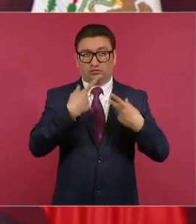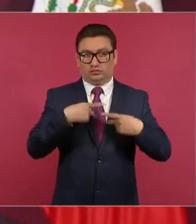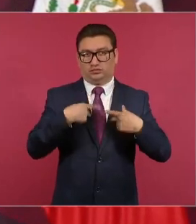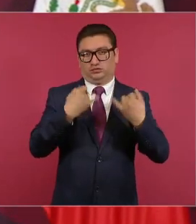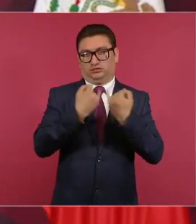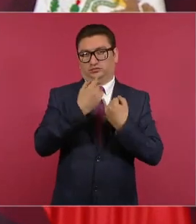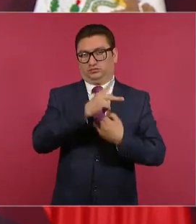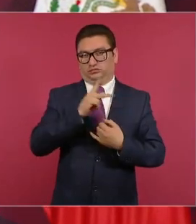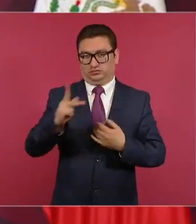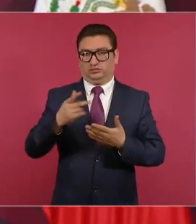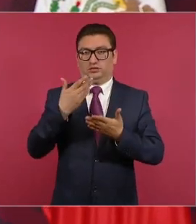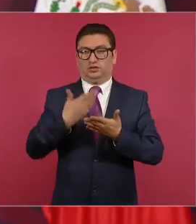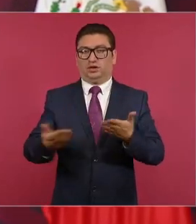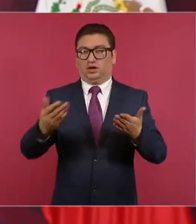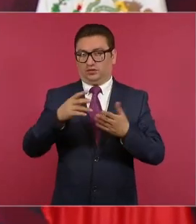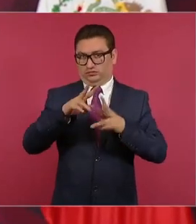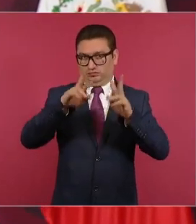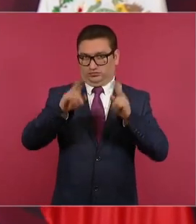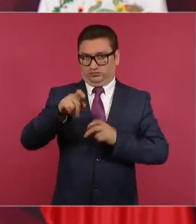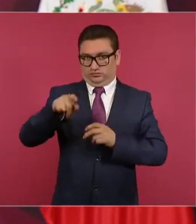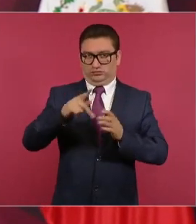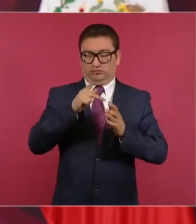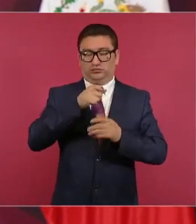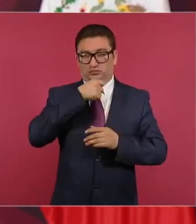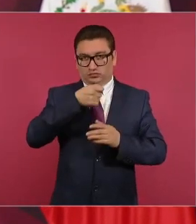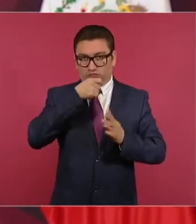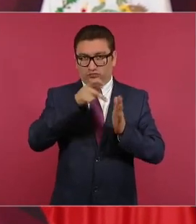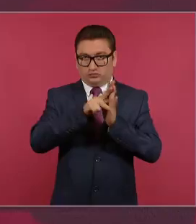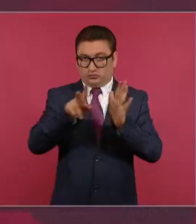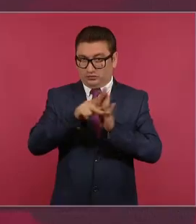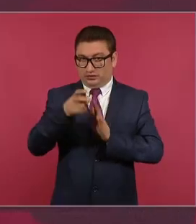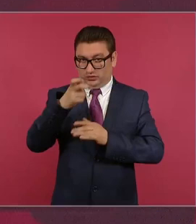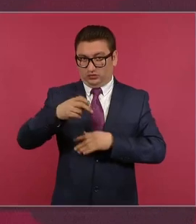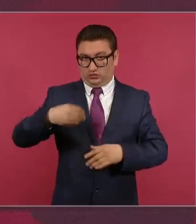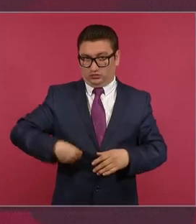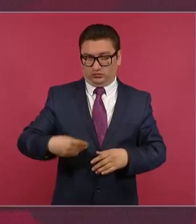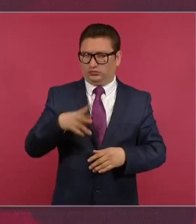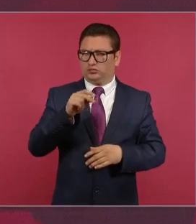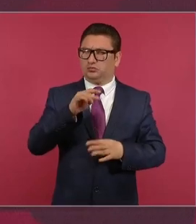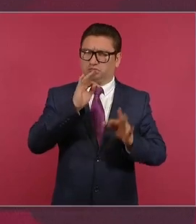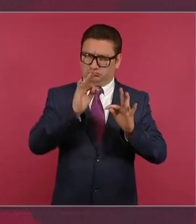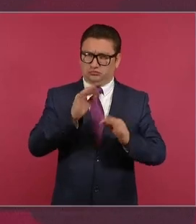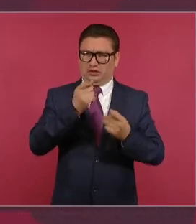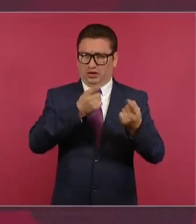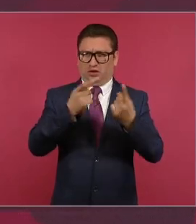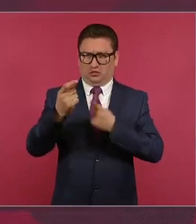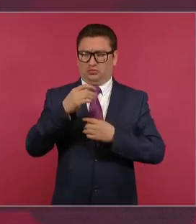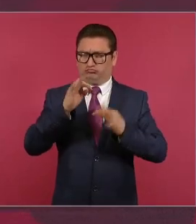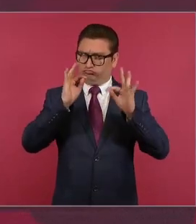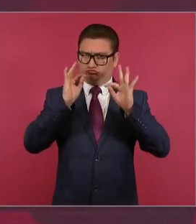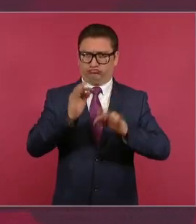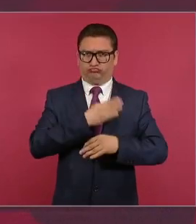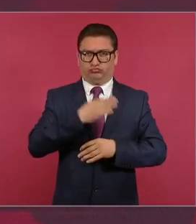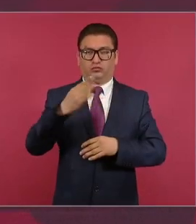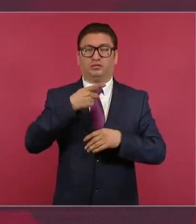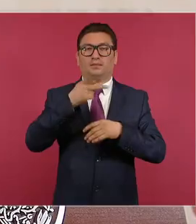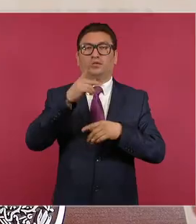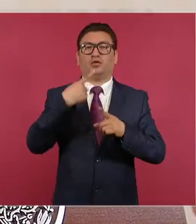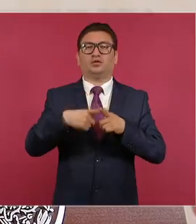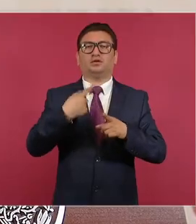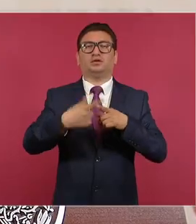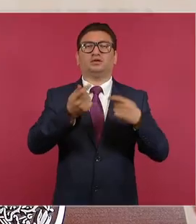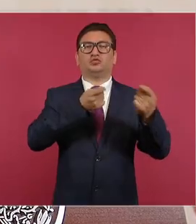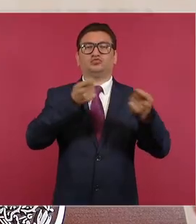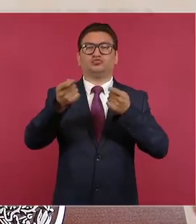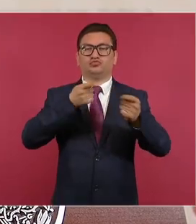un asunto de los periodistas, son muy buenos, hay muy buenos. El asunto es el control